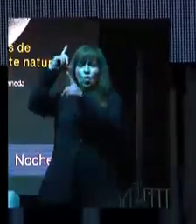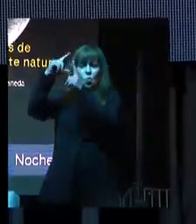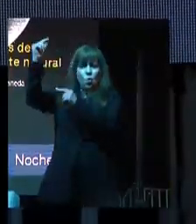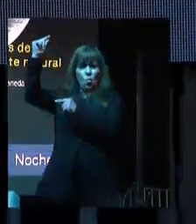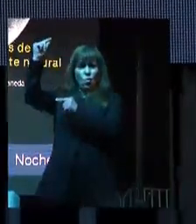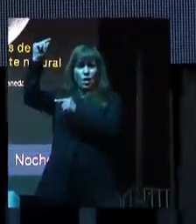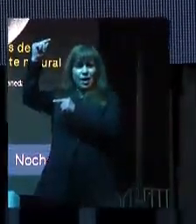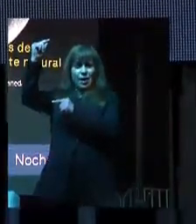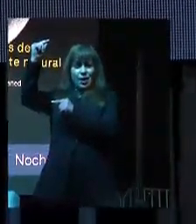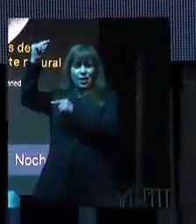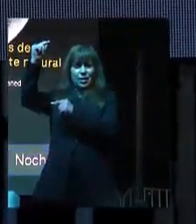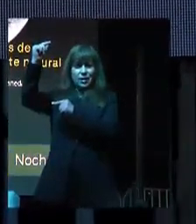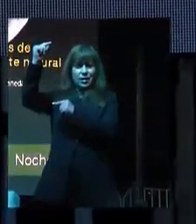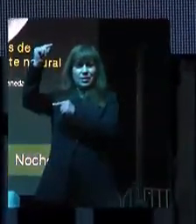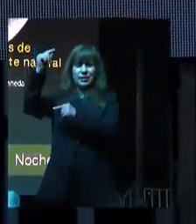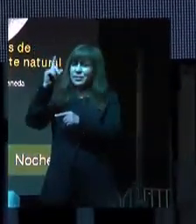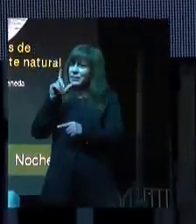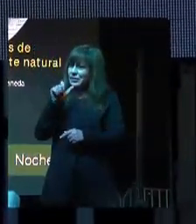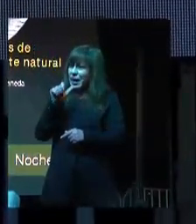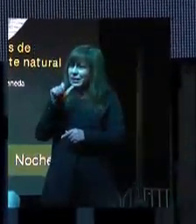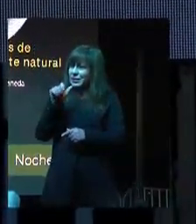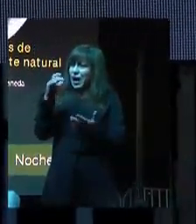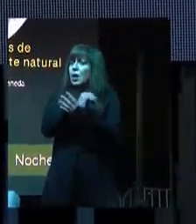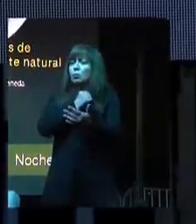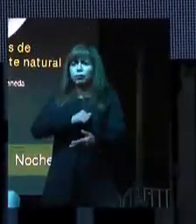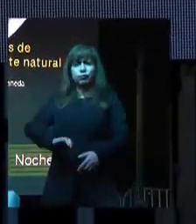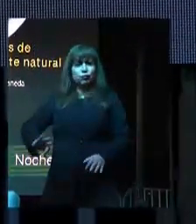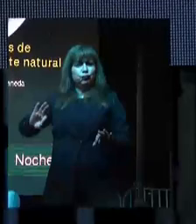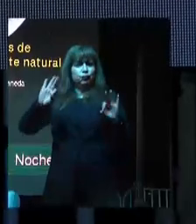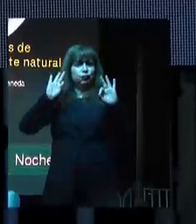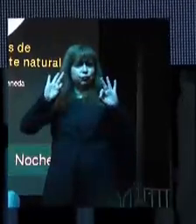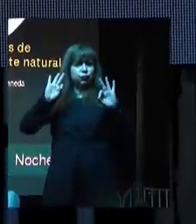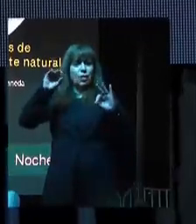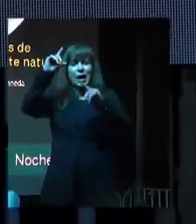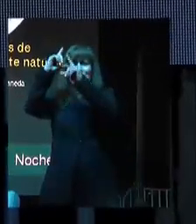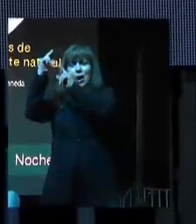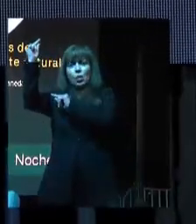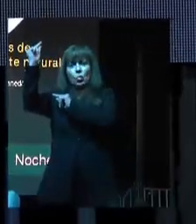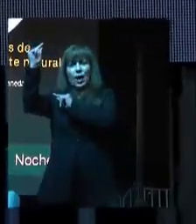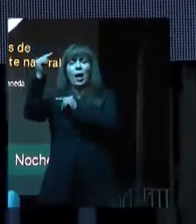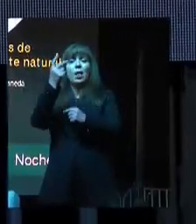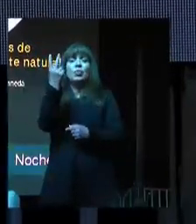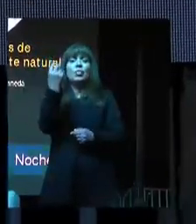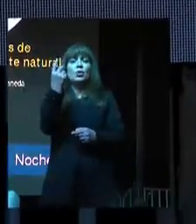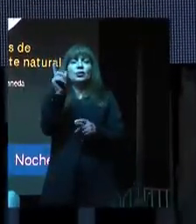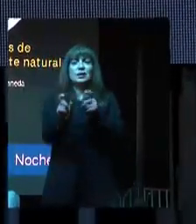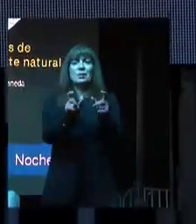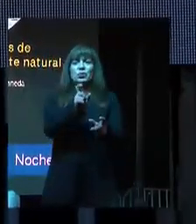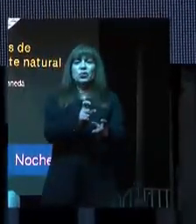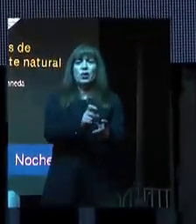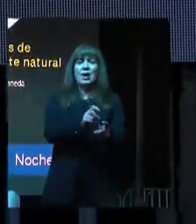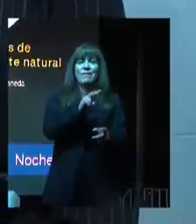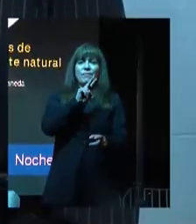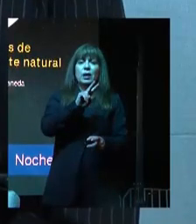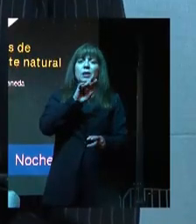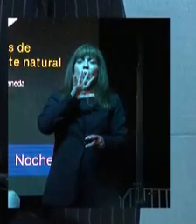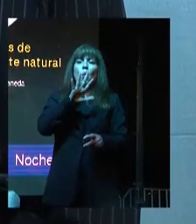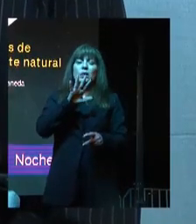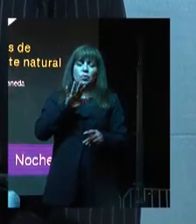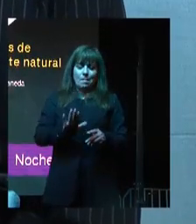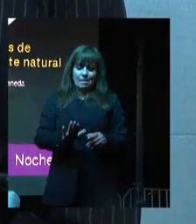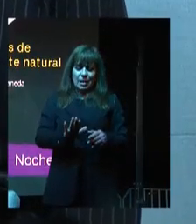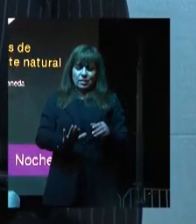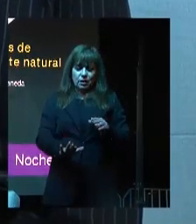del planeta Tierra, fuimos 6 veces exitosamente a pisar la Luna. 12 personas, 24 patas pisaron la